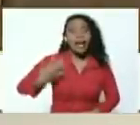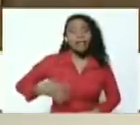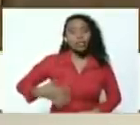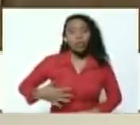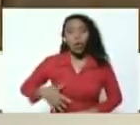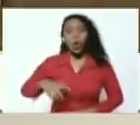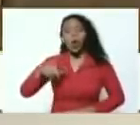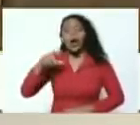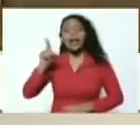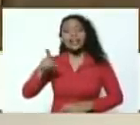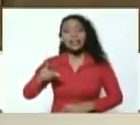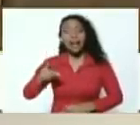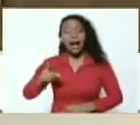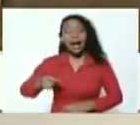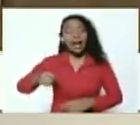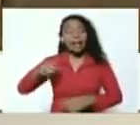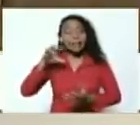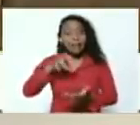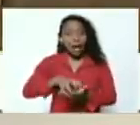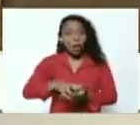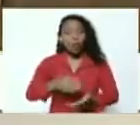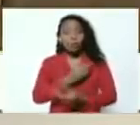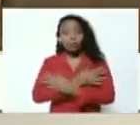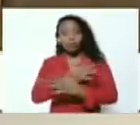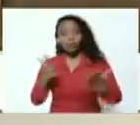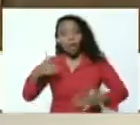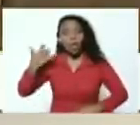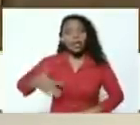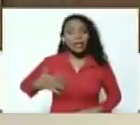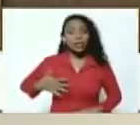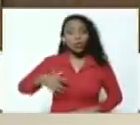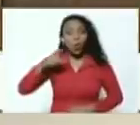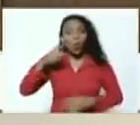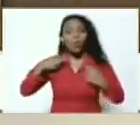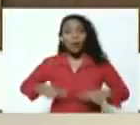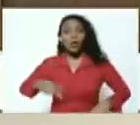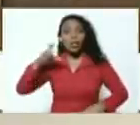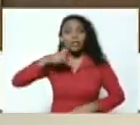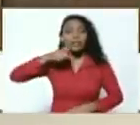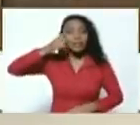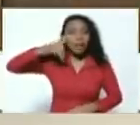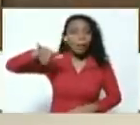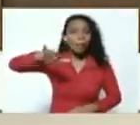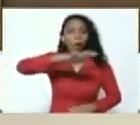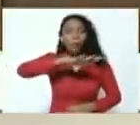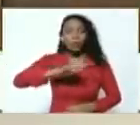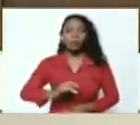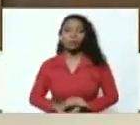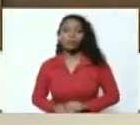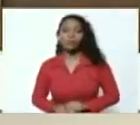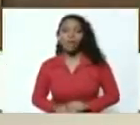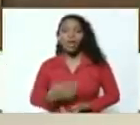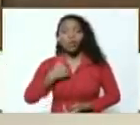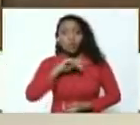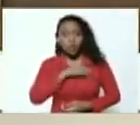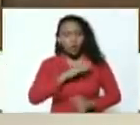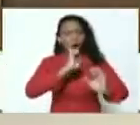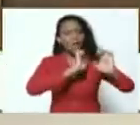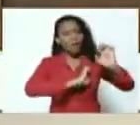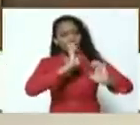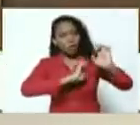ese Estado garantista de los derechos humanos de nuestro pueblo. Hemos estado evaluando,